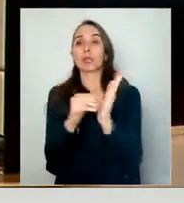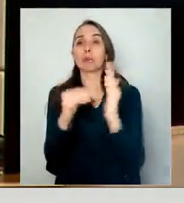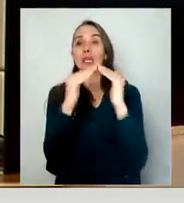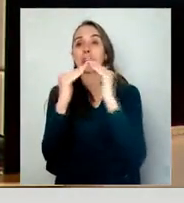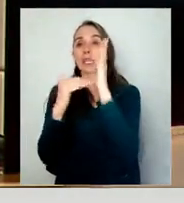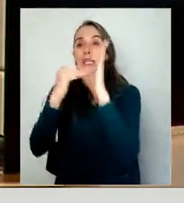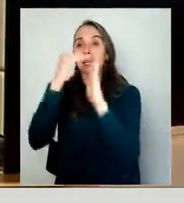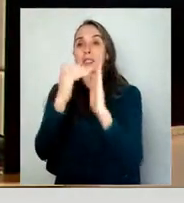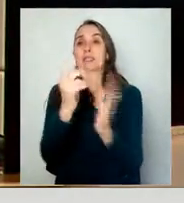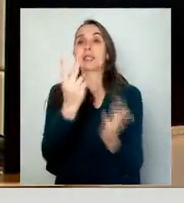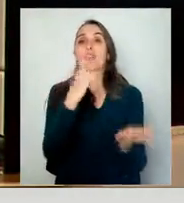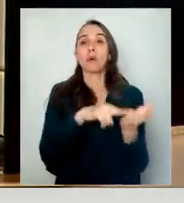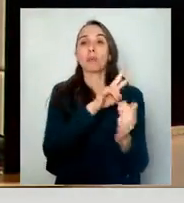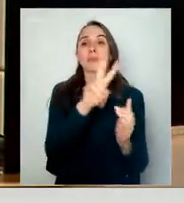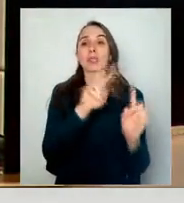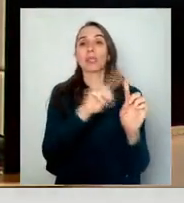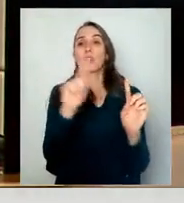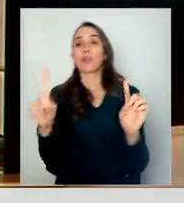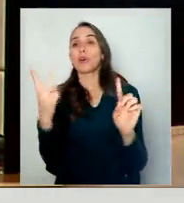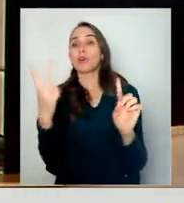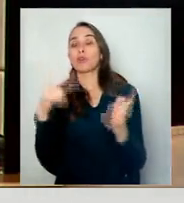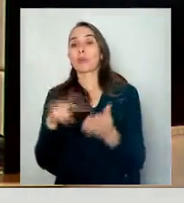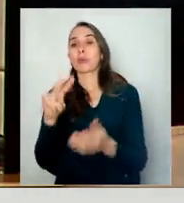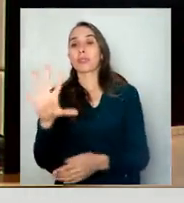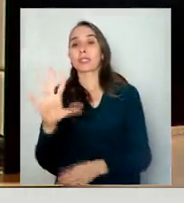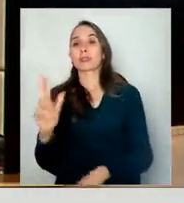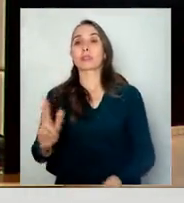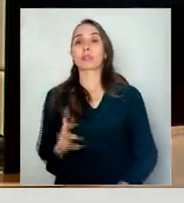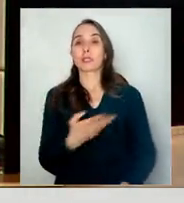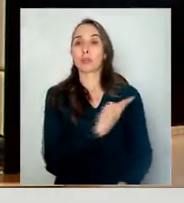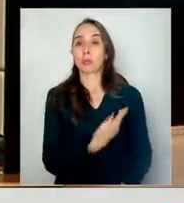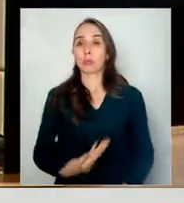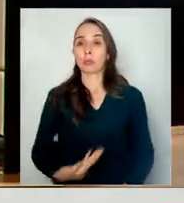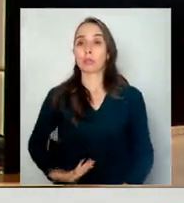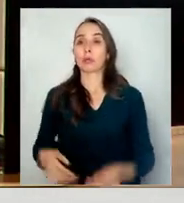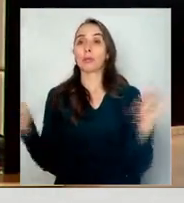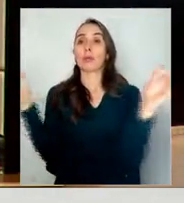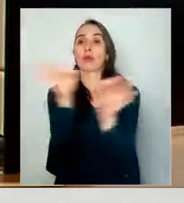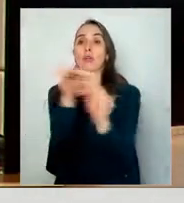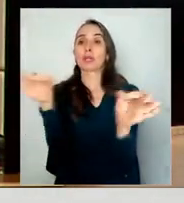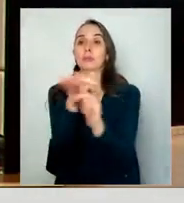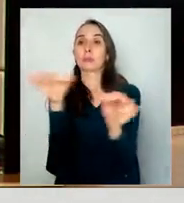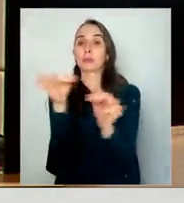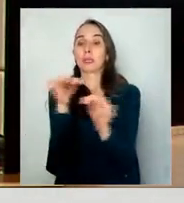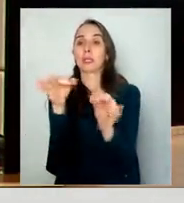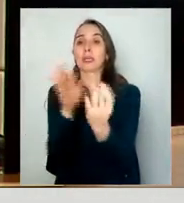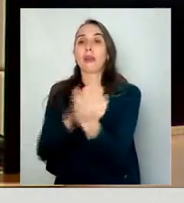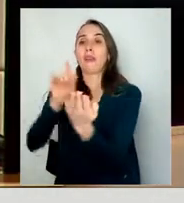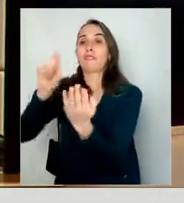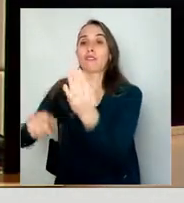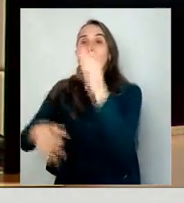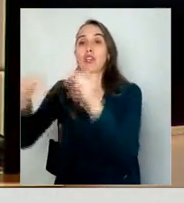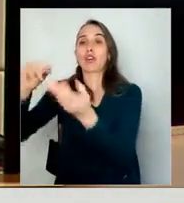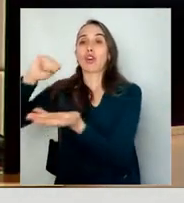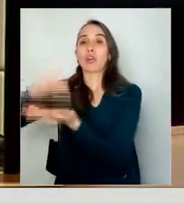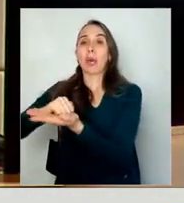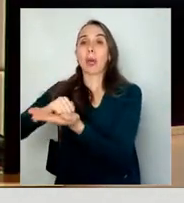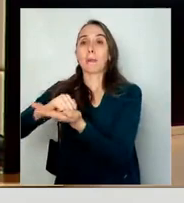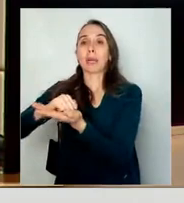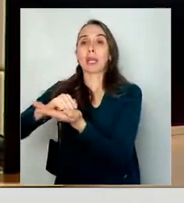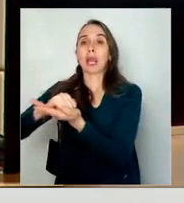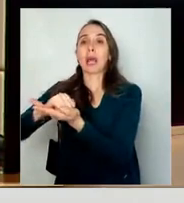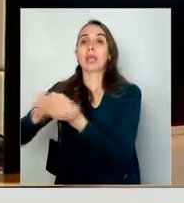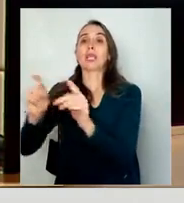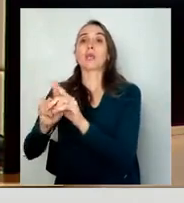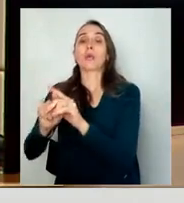y 2025 señor presidente es por lo anteriormente descrito que el fallo de la corte de apelaciones llega como un balde de agua